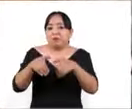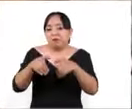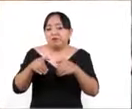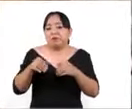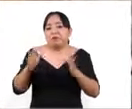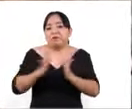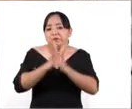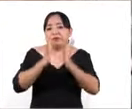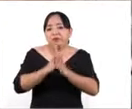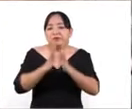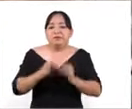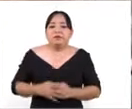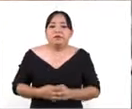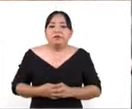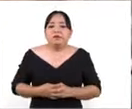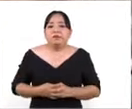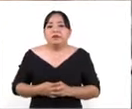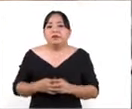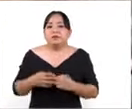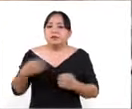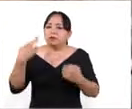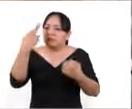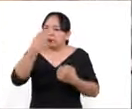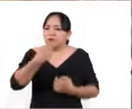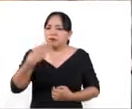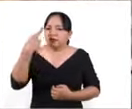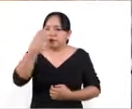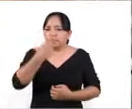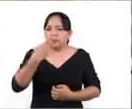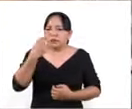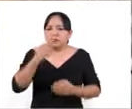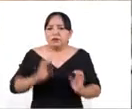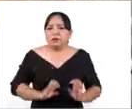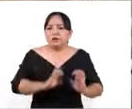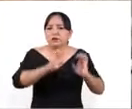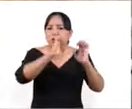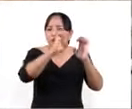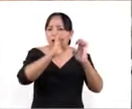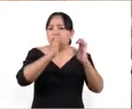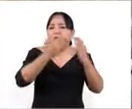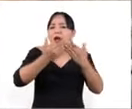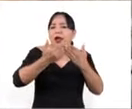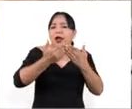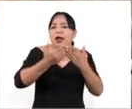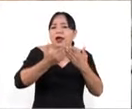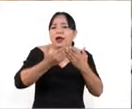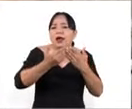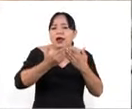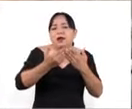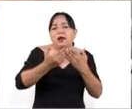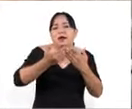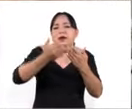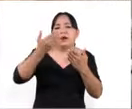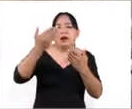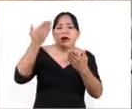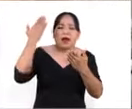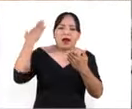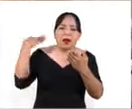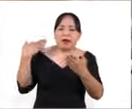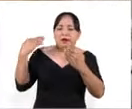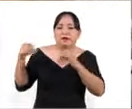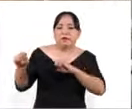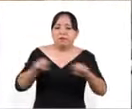Y doctora, también saber si ya se hizo una revisión a los edificios que presentaban daños, los que quedan, vaya, del terremoto